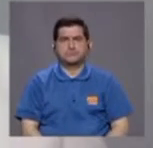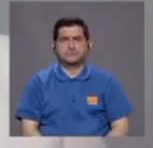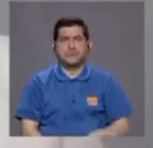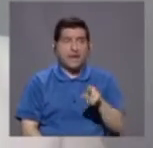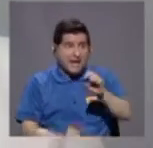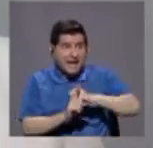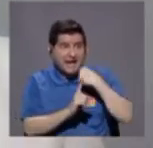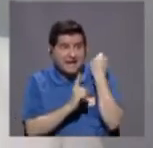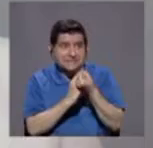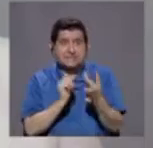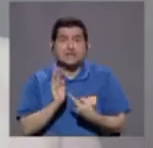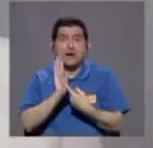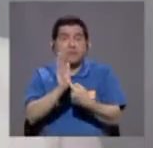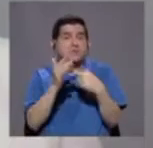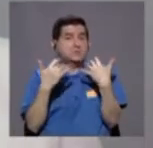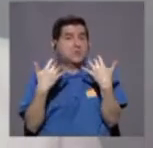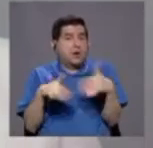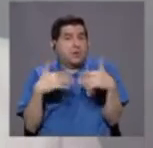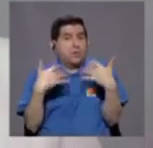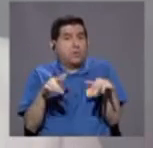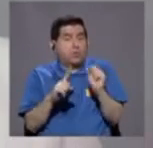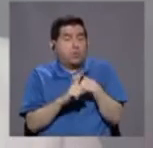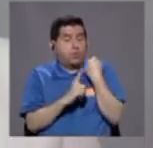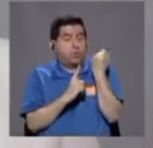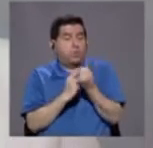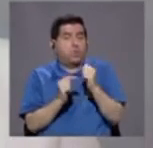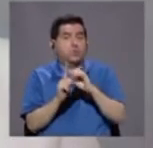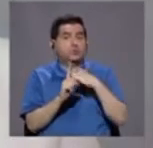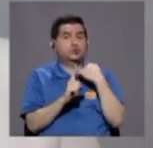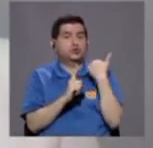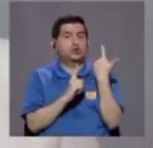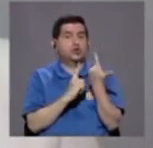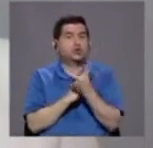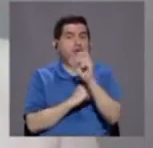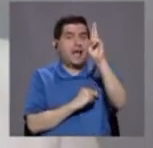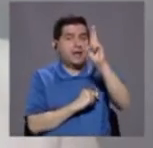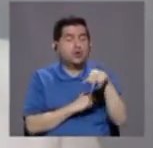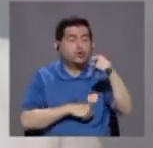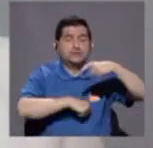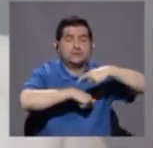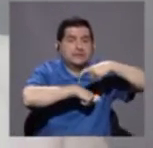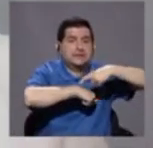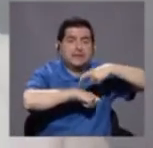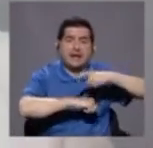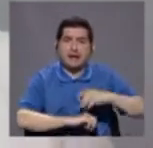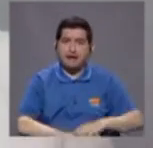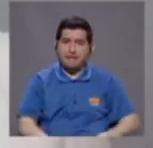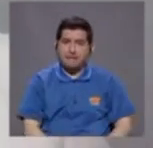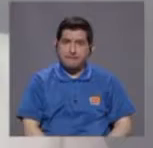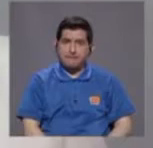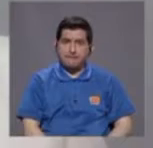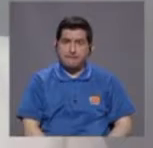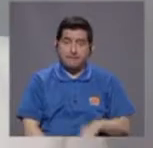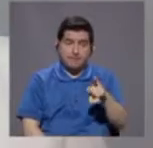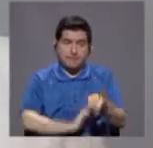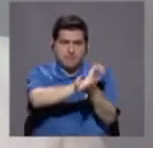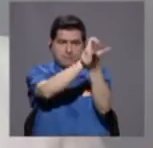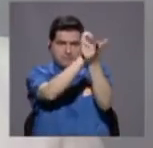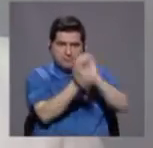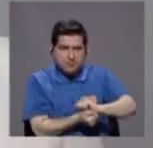Esto nos revela mucho pues, de las condiciones sociales de la Costa Rica de esa época, y esto va a